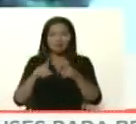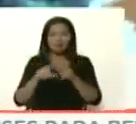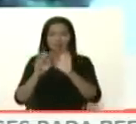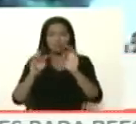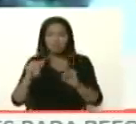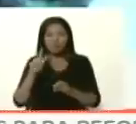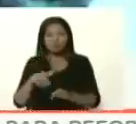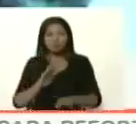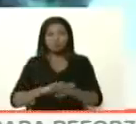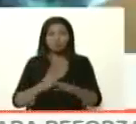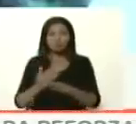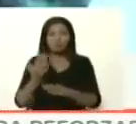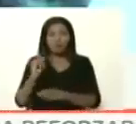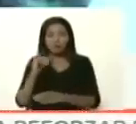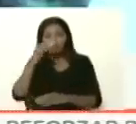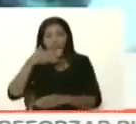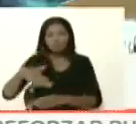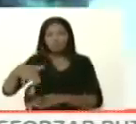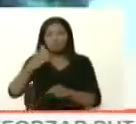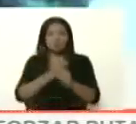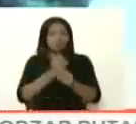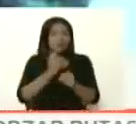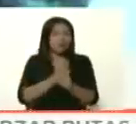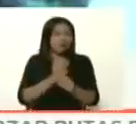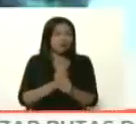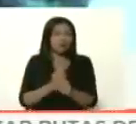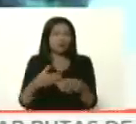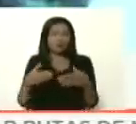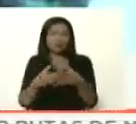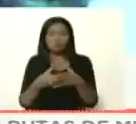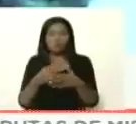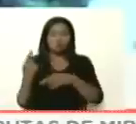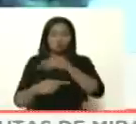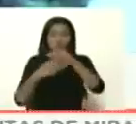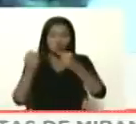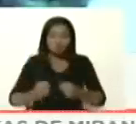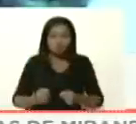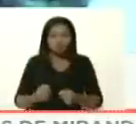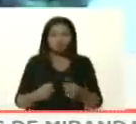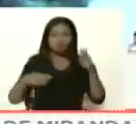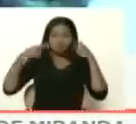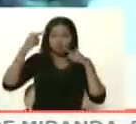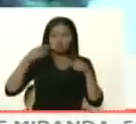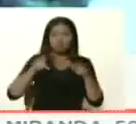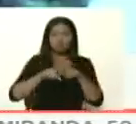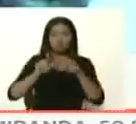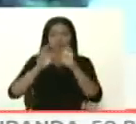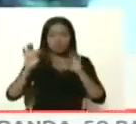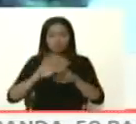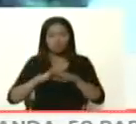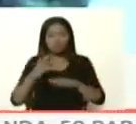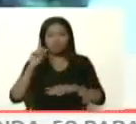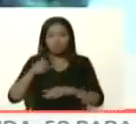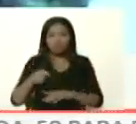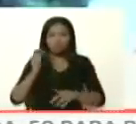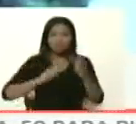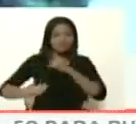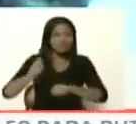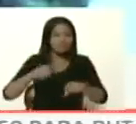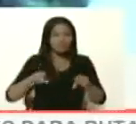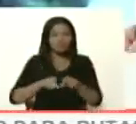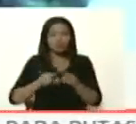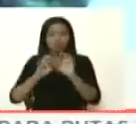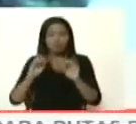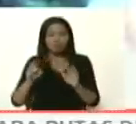venezolana porque hay un pueblo trabajador, un sindicato revolucionario y chavista, pero que también defendemos